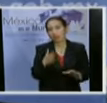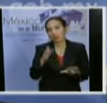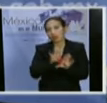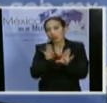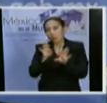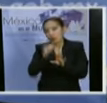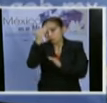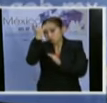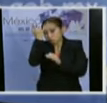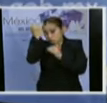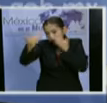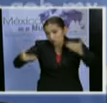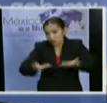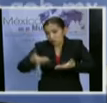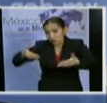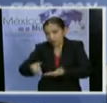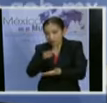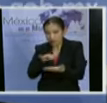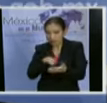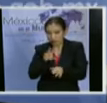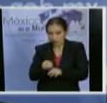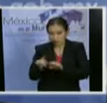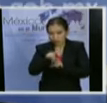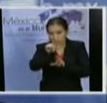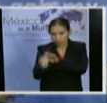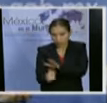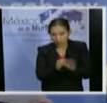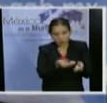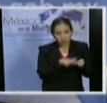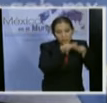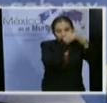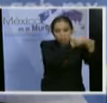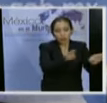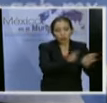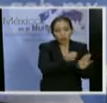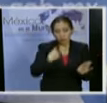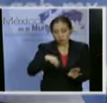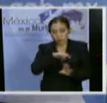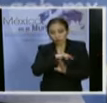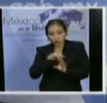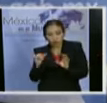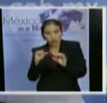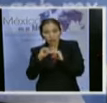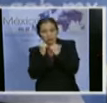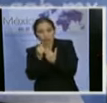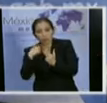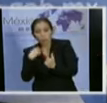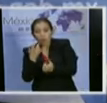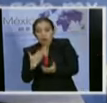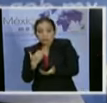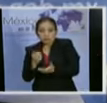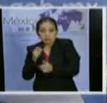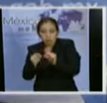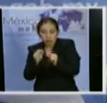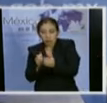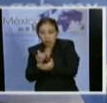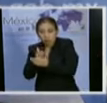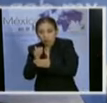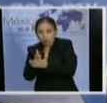una serie de sugerencias que no voy a leer acá, pero que se las vamos a dejar respecto a cómo nosotros hemos conseguido esta participación